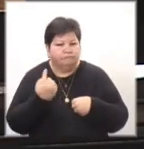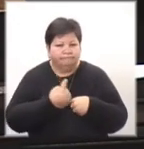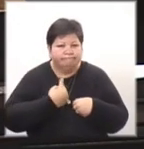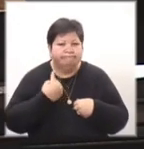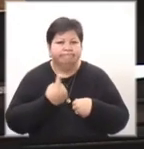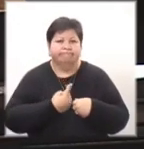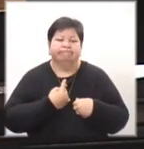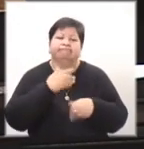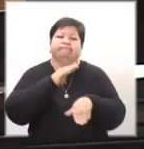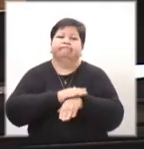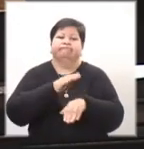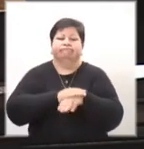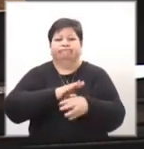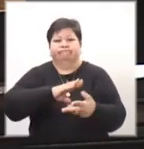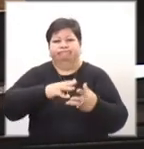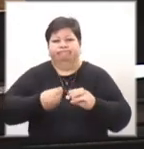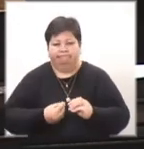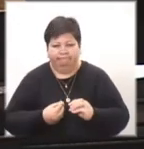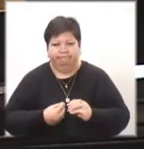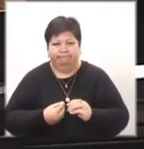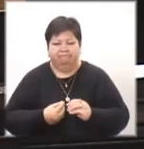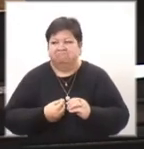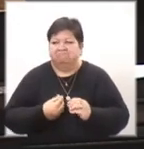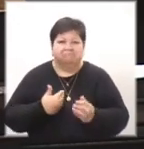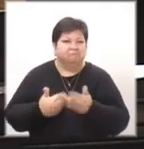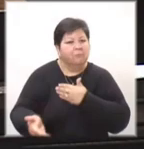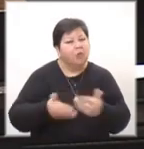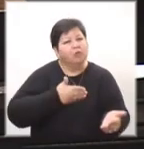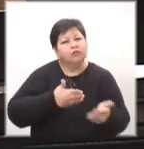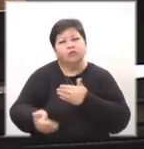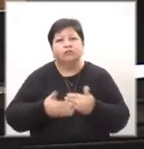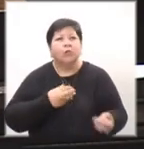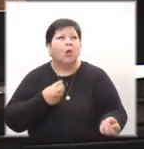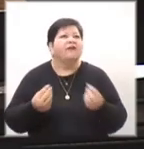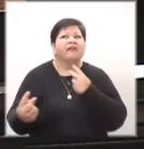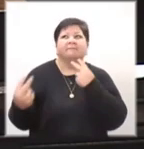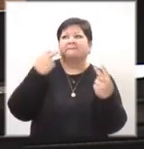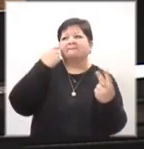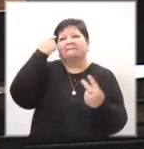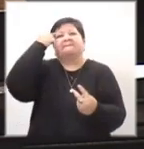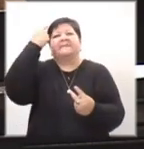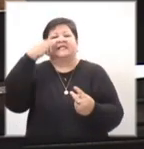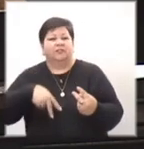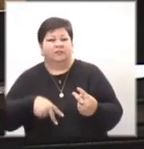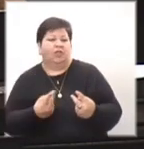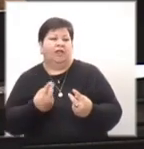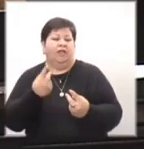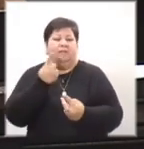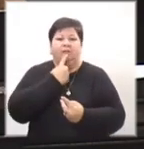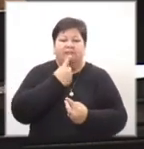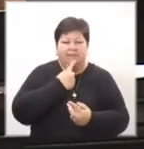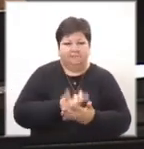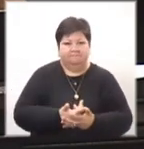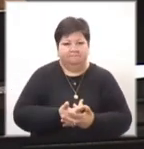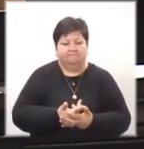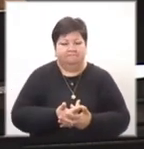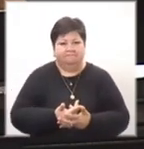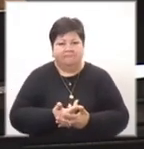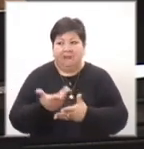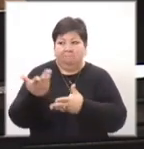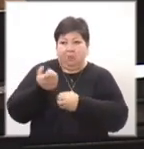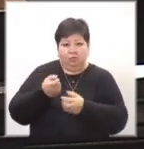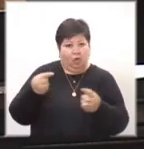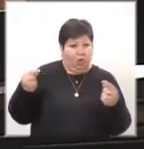actuando responsablemente, sin medir costos políticos y sin el apoyo de la entonces oposición. Estas